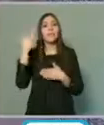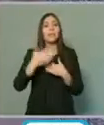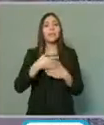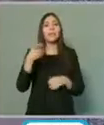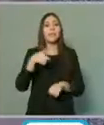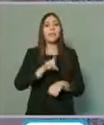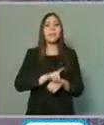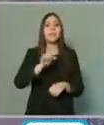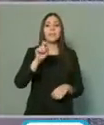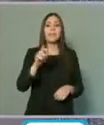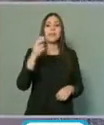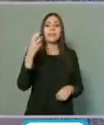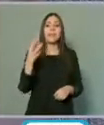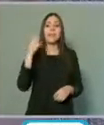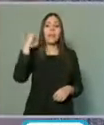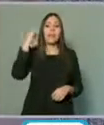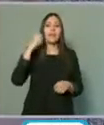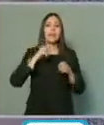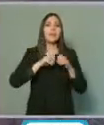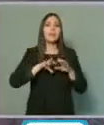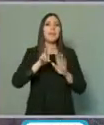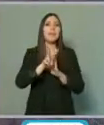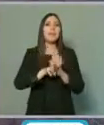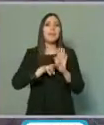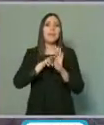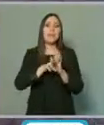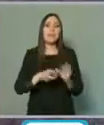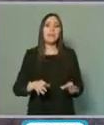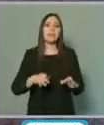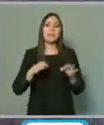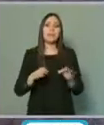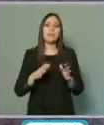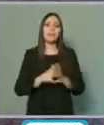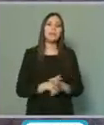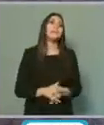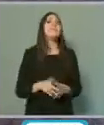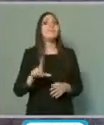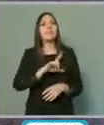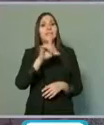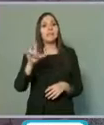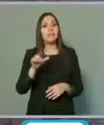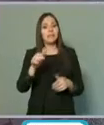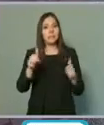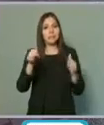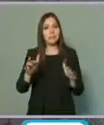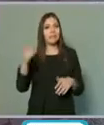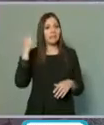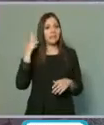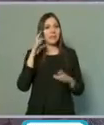23 de abril viene el videoclip oficial. Muy para bien, que lo puedan te quedas ver. Con nosotros para que nos sigas deleitando